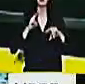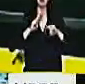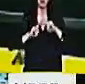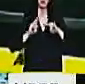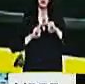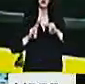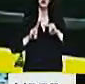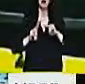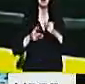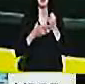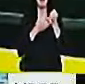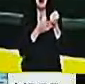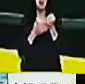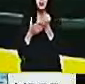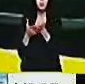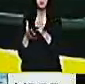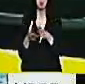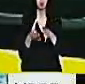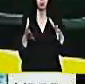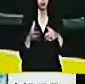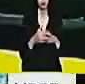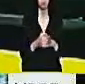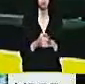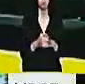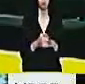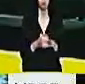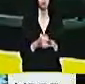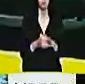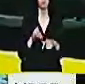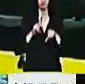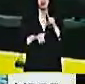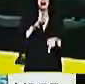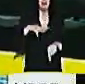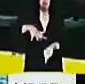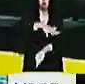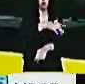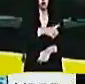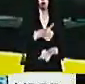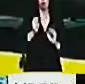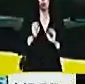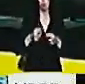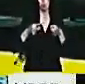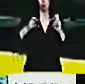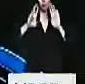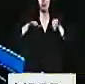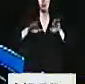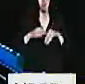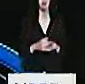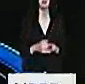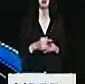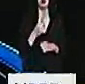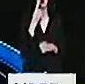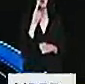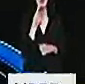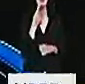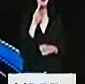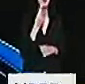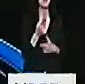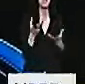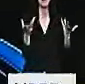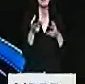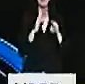que son súper concretas y ayudan también a que todo el territorio pueda tener esa misma posibilidad. Tengo una pregunta, ¿cómo lo hacen, sobre todo estando